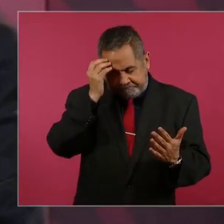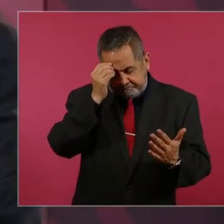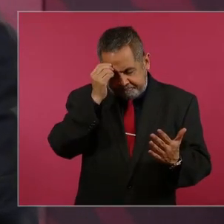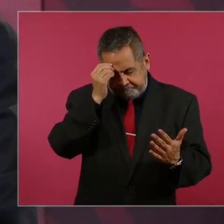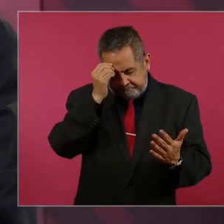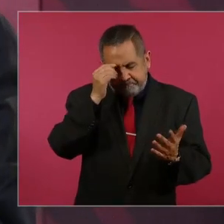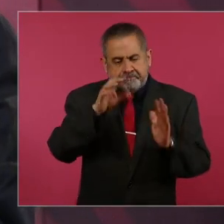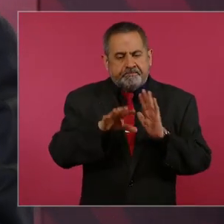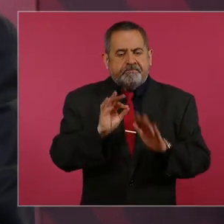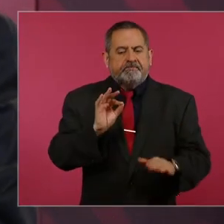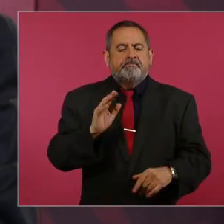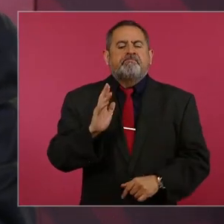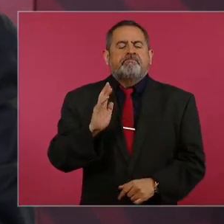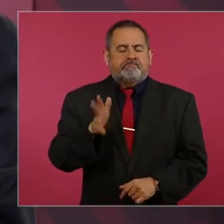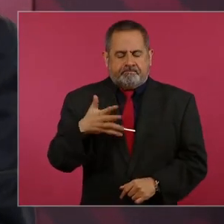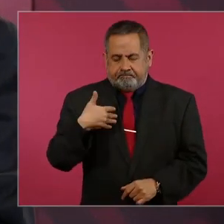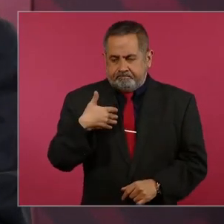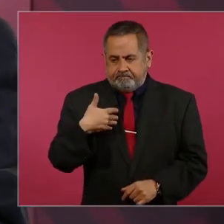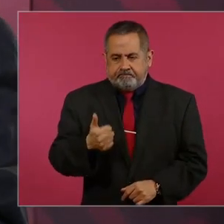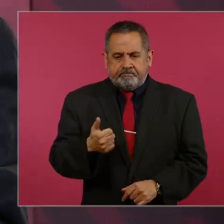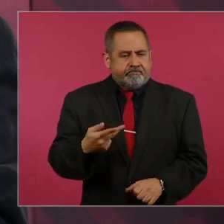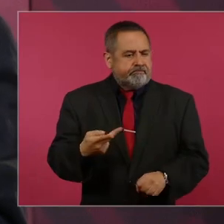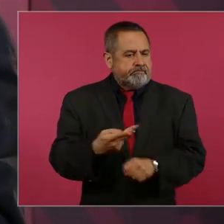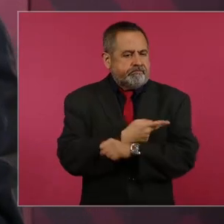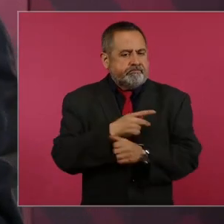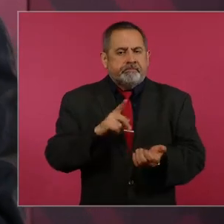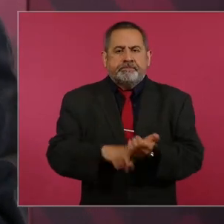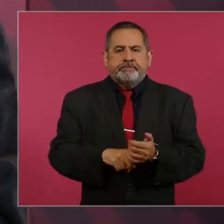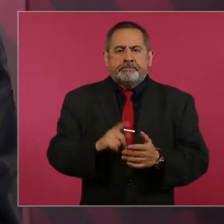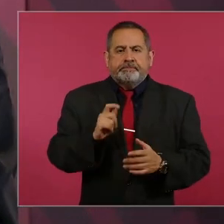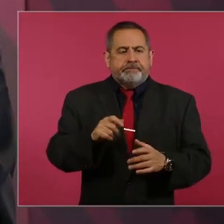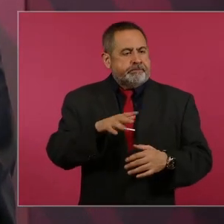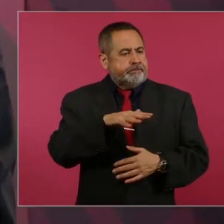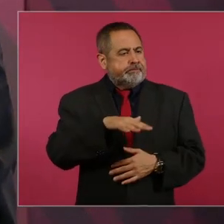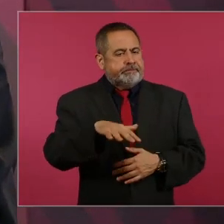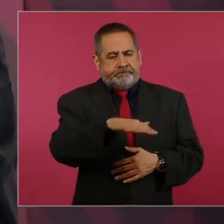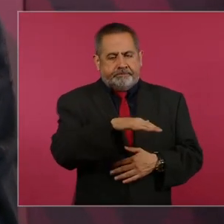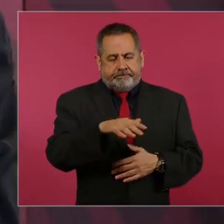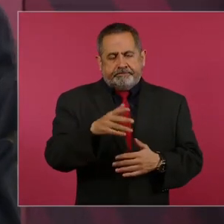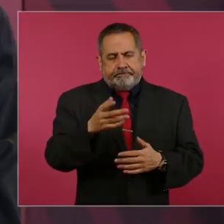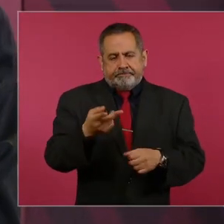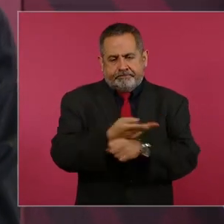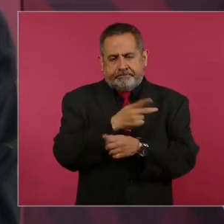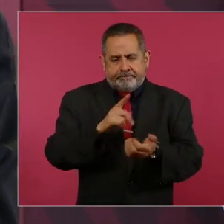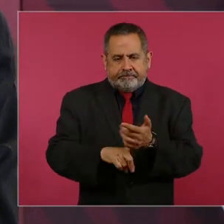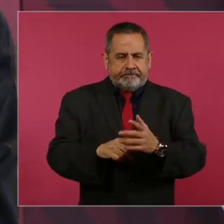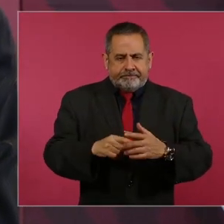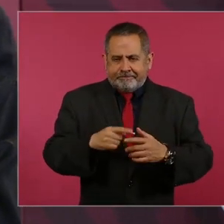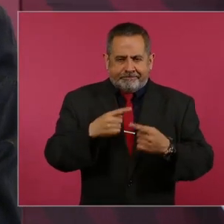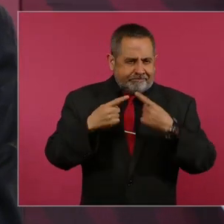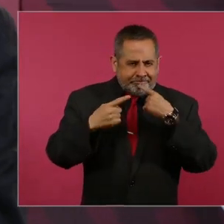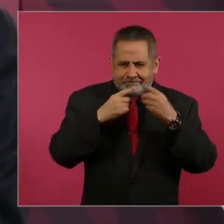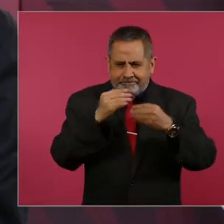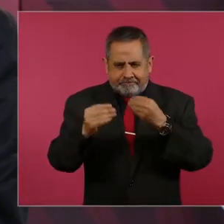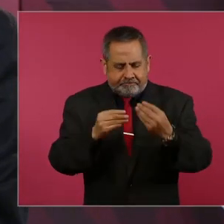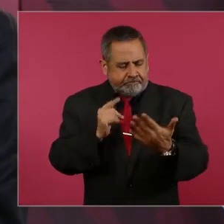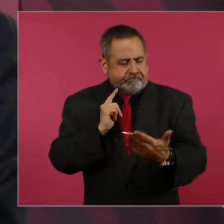de lo que está sucediendo con este asunto, con esta polémica.